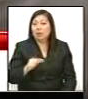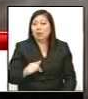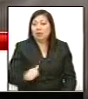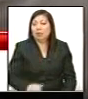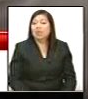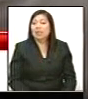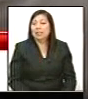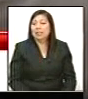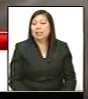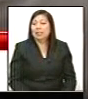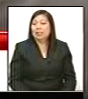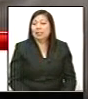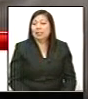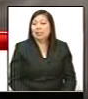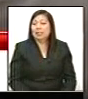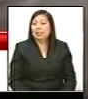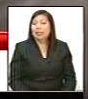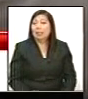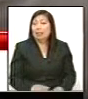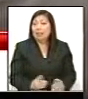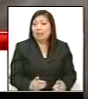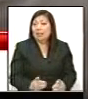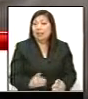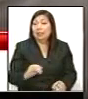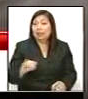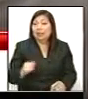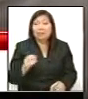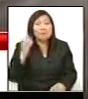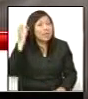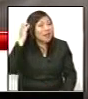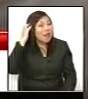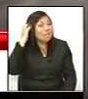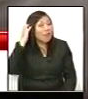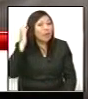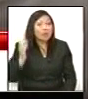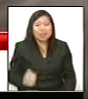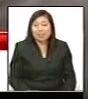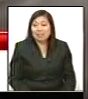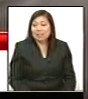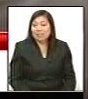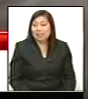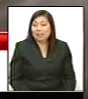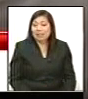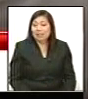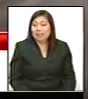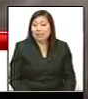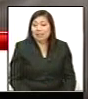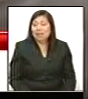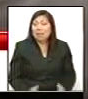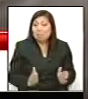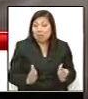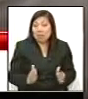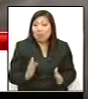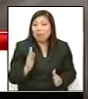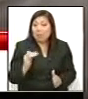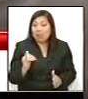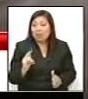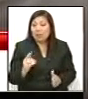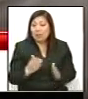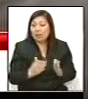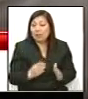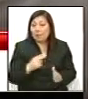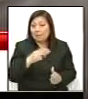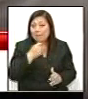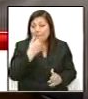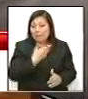esa ciudad, en ese distrito de San Antonio Miraflores. Así que la vía expresa es parte Bedoya, parte